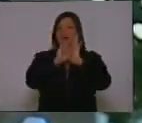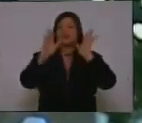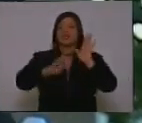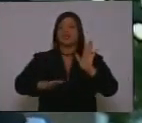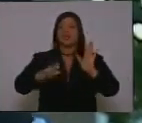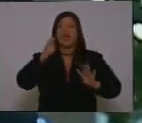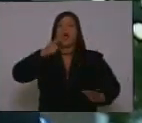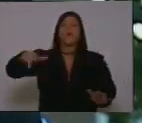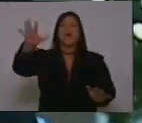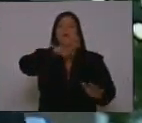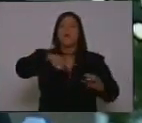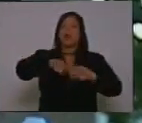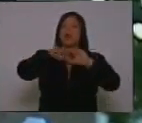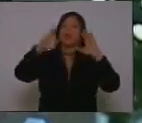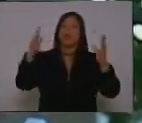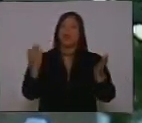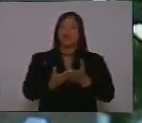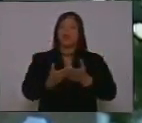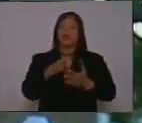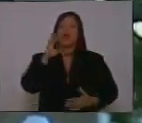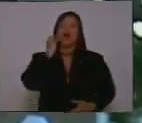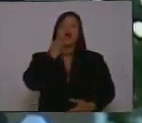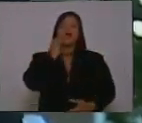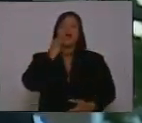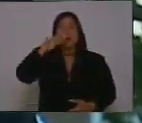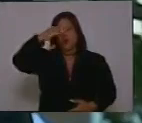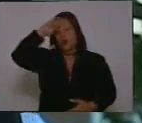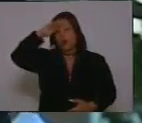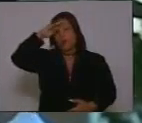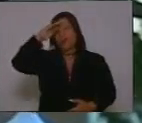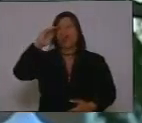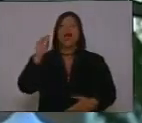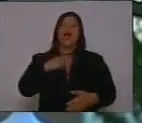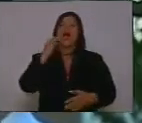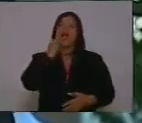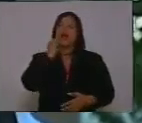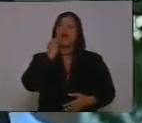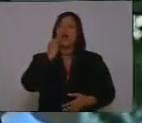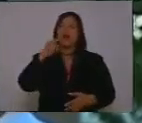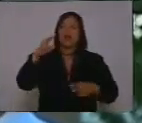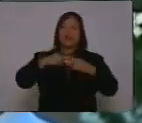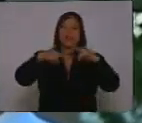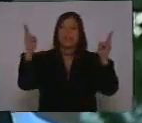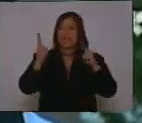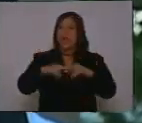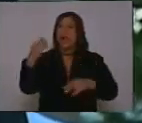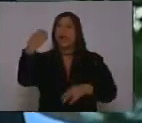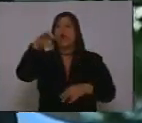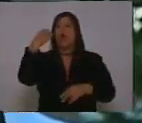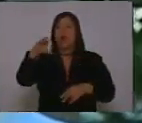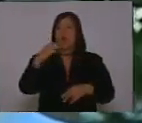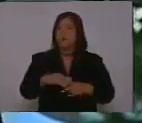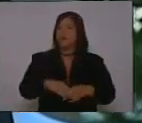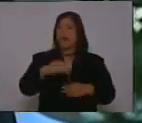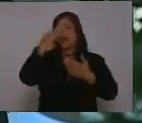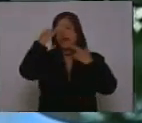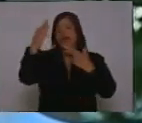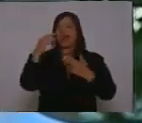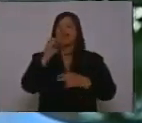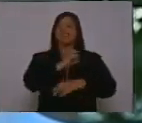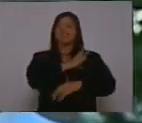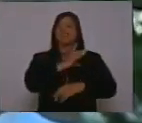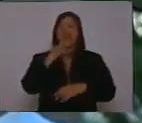los pueblos del mundo, a la juventud cubana, a la juventud de Nicaragua, de Colombia, a la juventud de Chile,